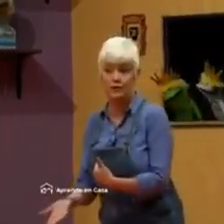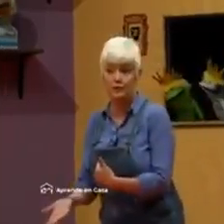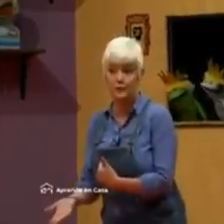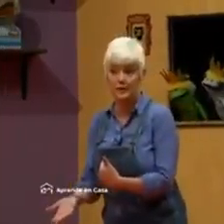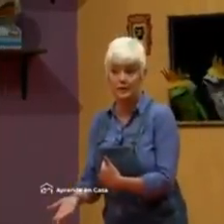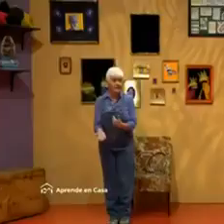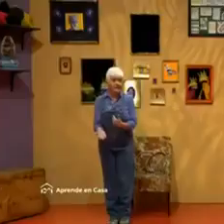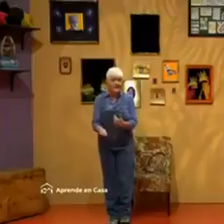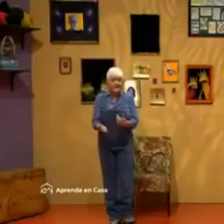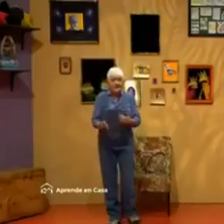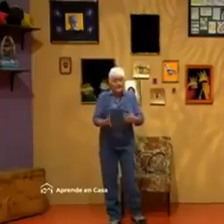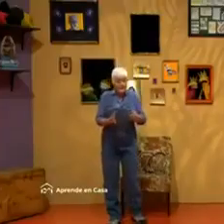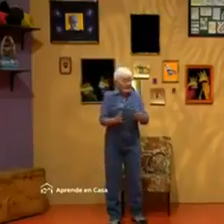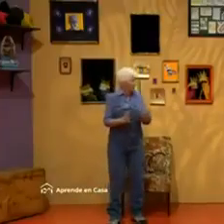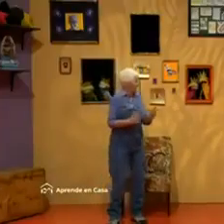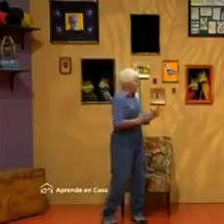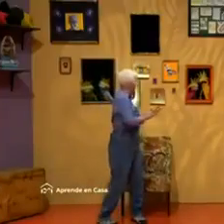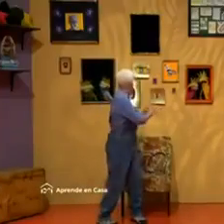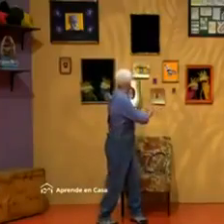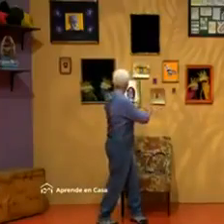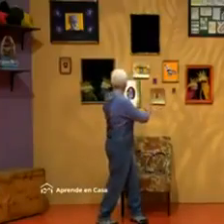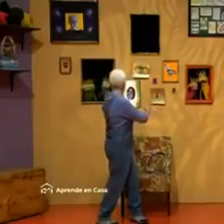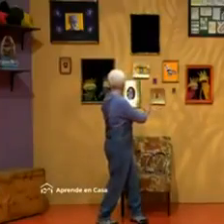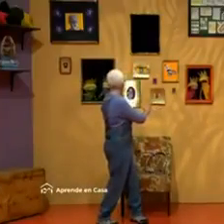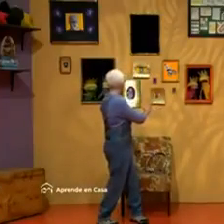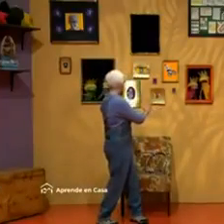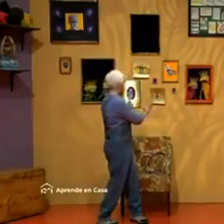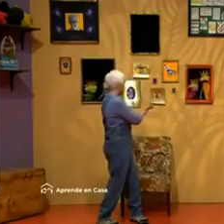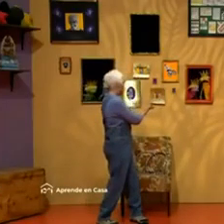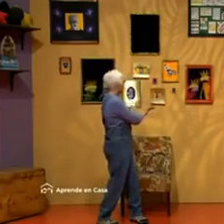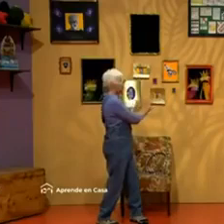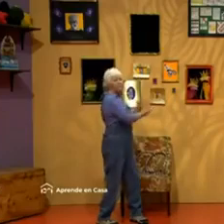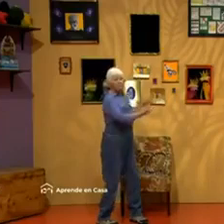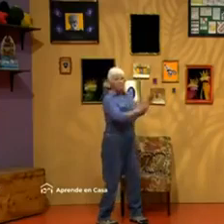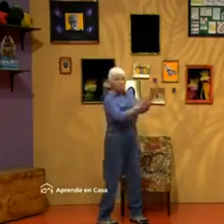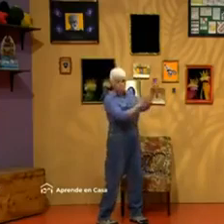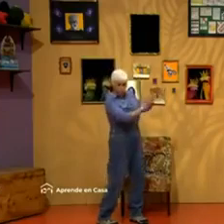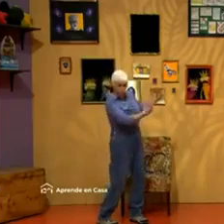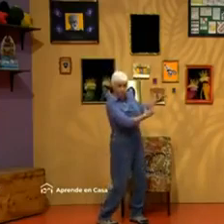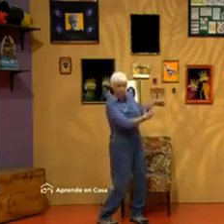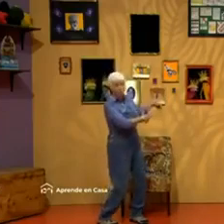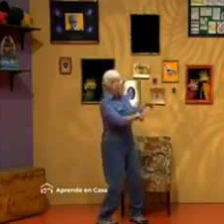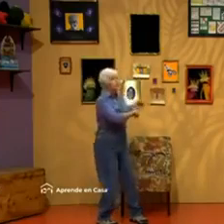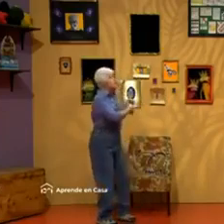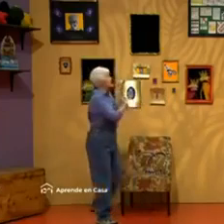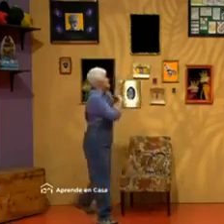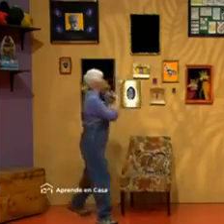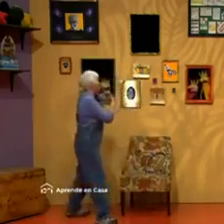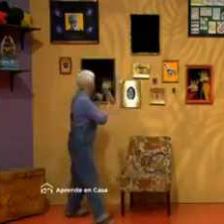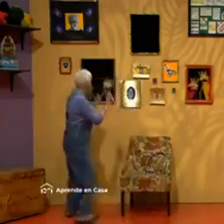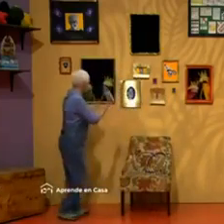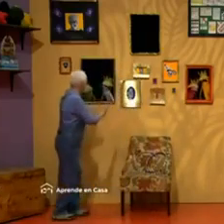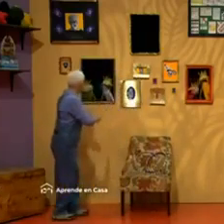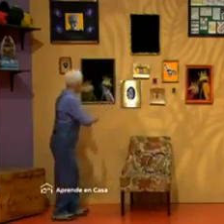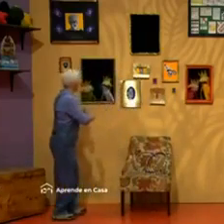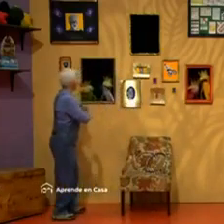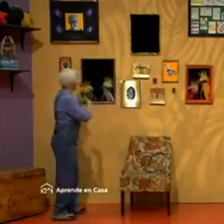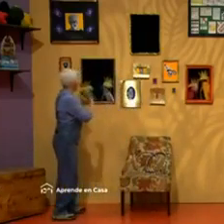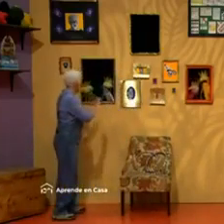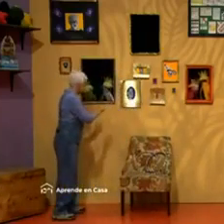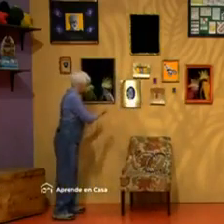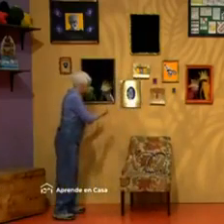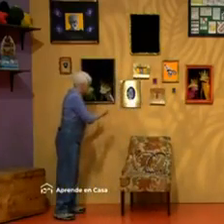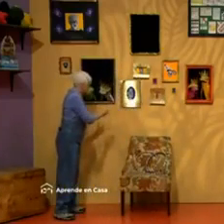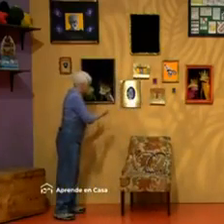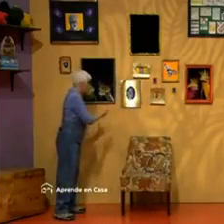un año después. Y había nacido, ellos habían nacido todos juntos y cuando lloraban